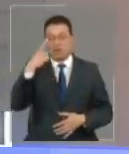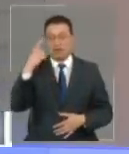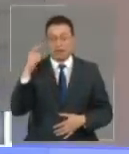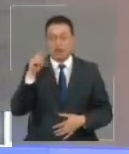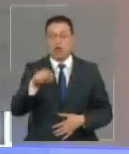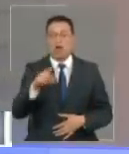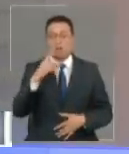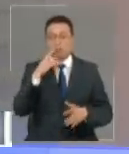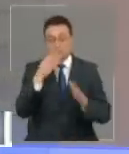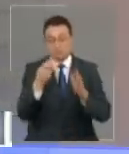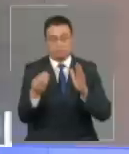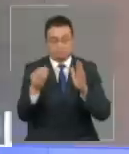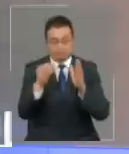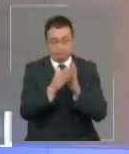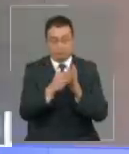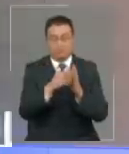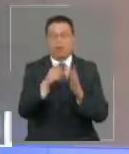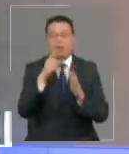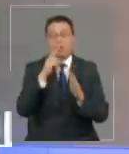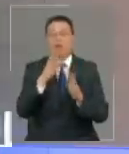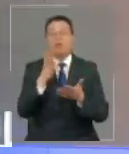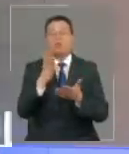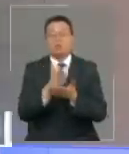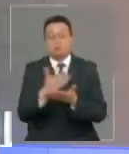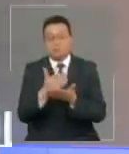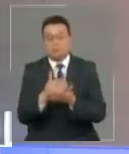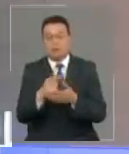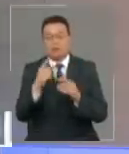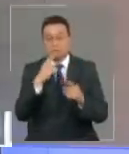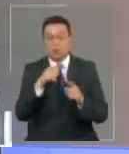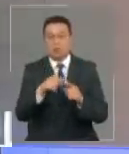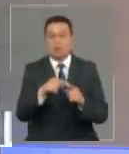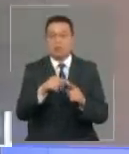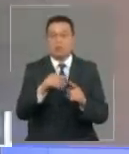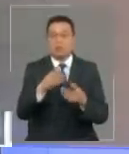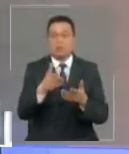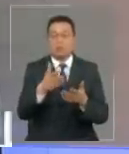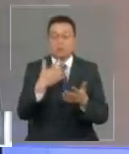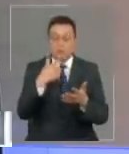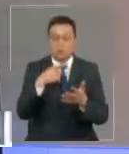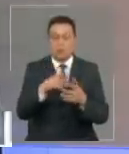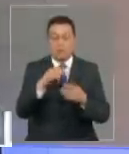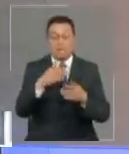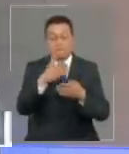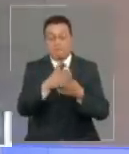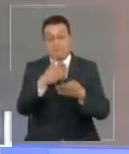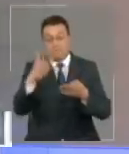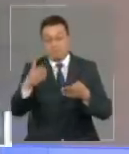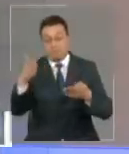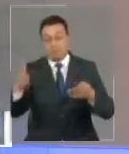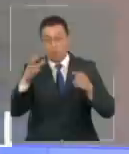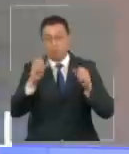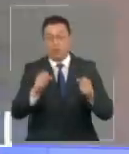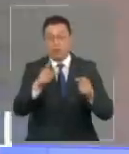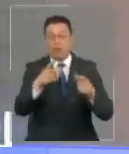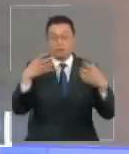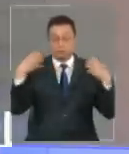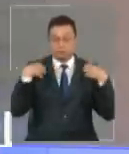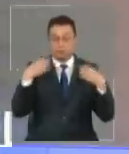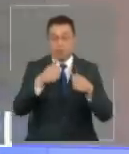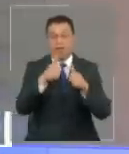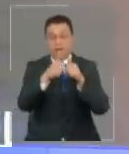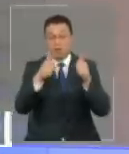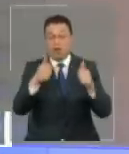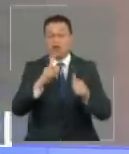de implementar medidas en medio de los periodos para revocar cargos cuando